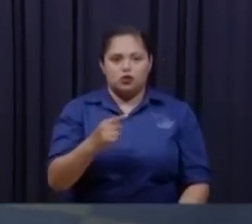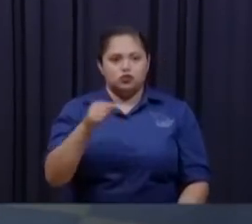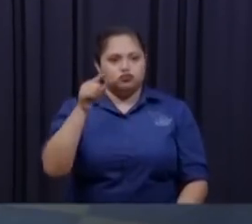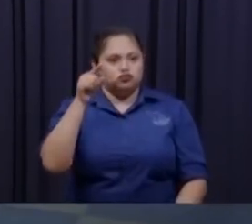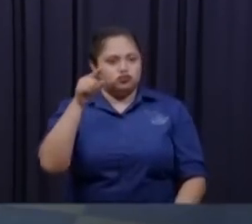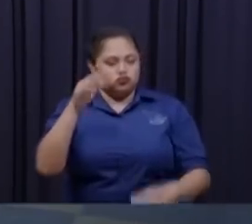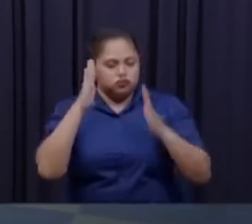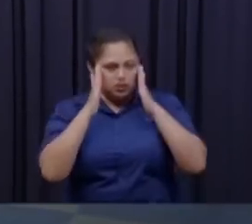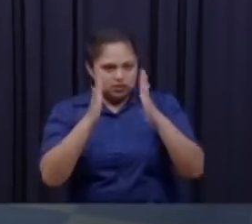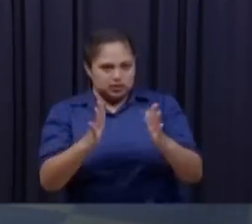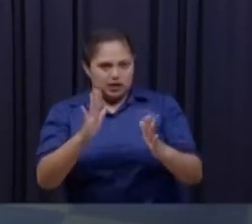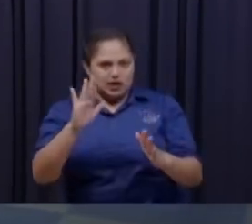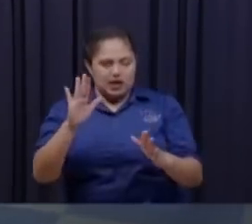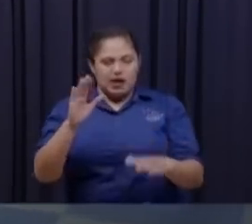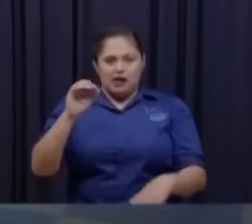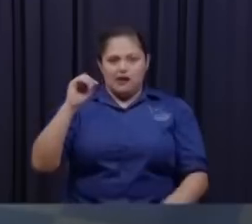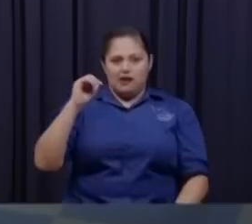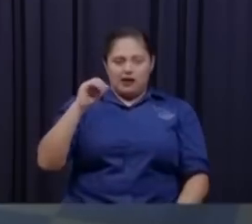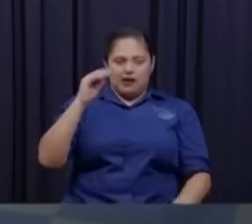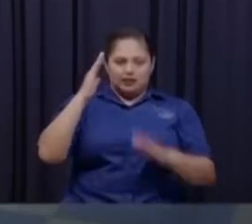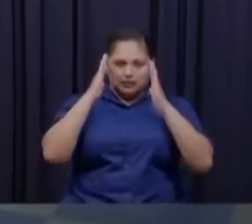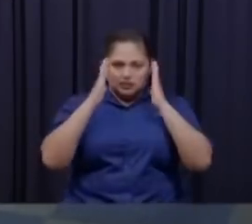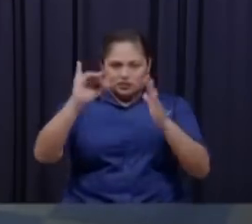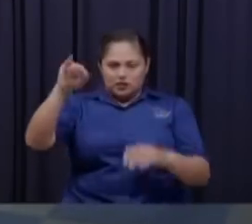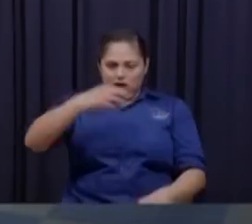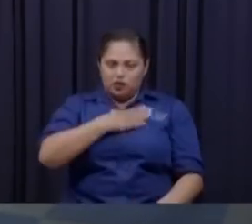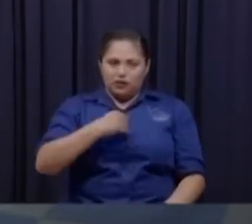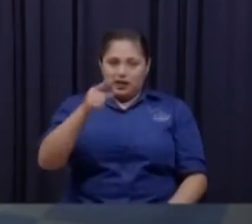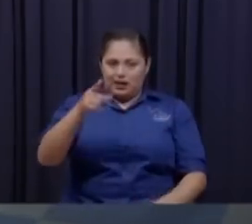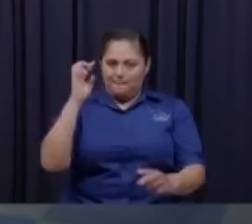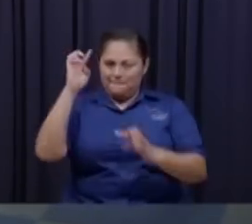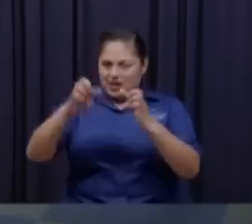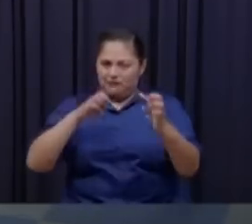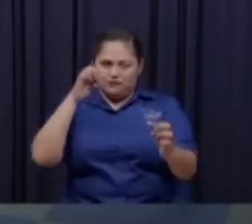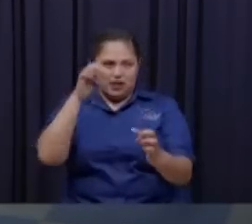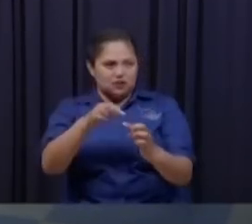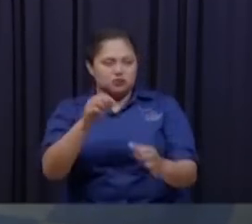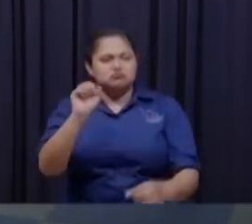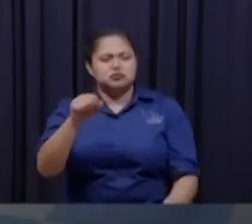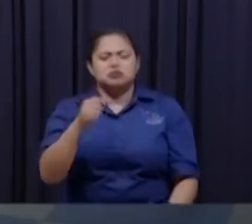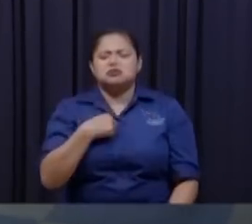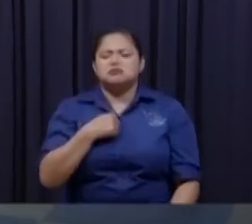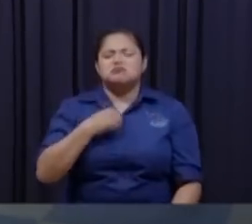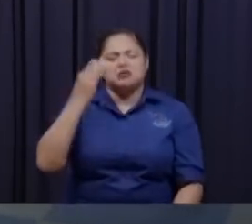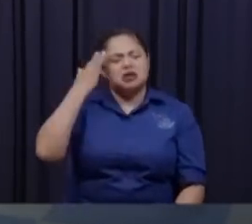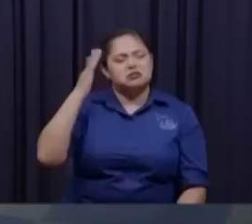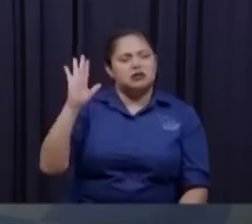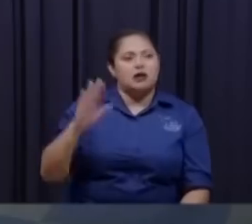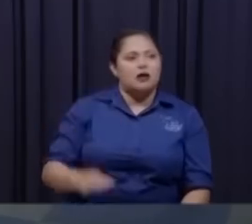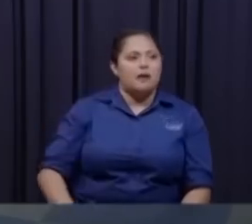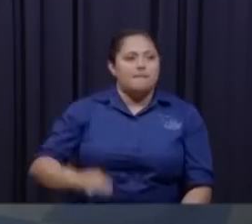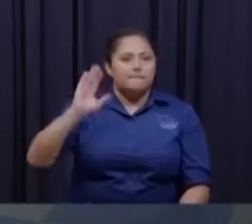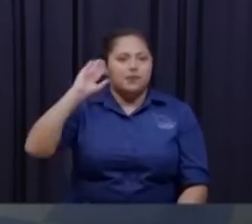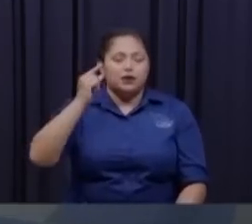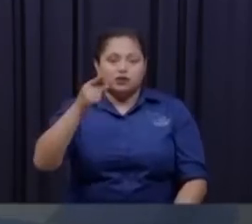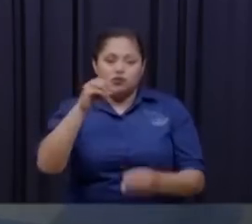Job, que no hay otro como él, recto, perfecto, temeroso de Dios, apartado del mal? Sí, yo ya sé, le dijo, porque lo tienes